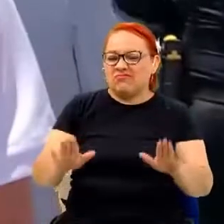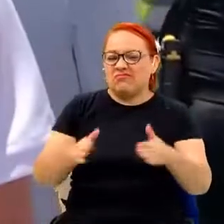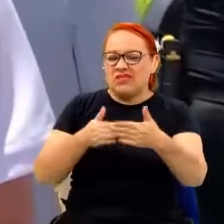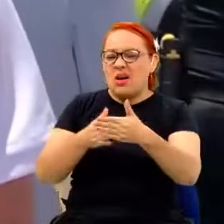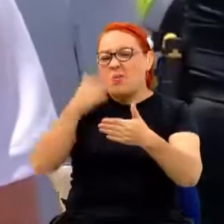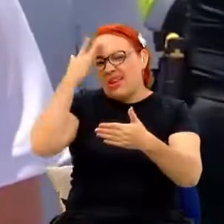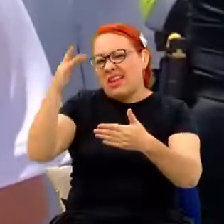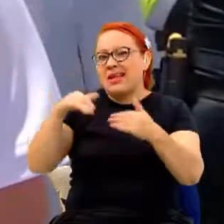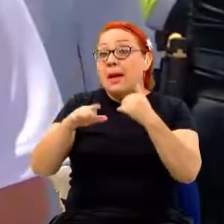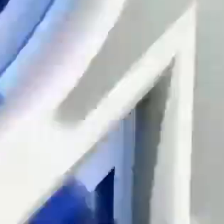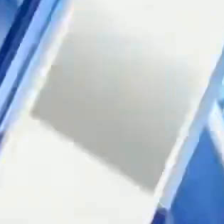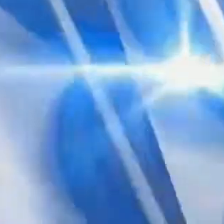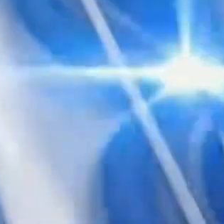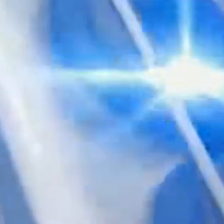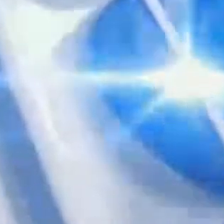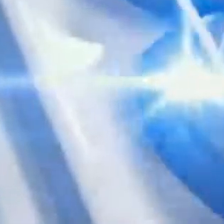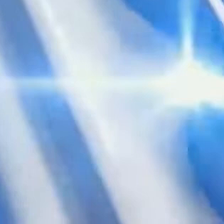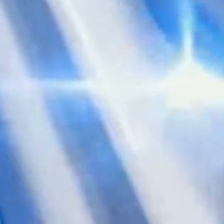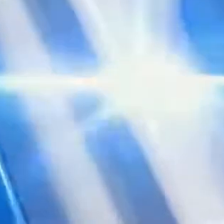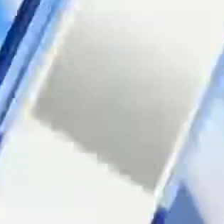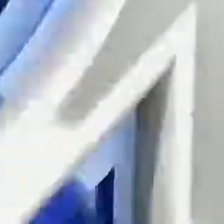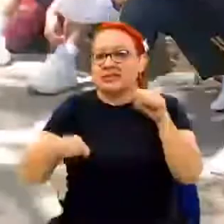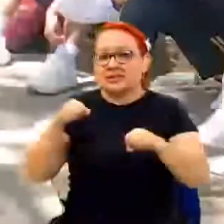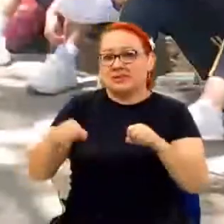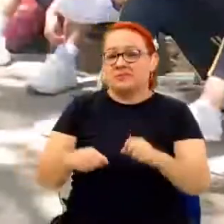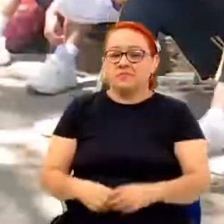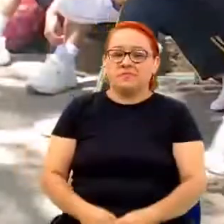que ven a través del ciclismo.